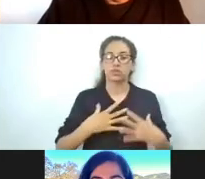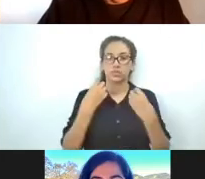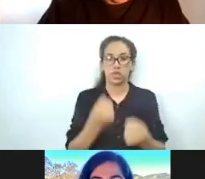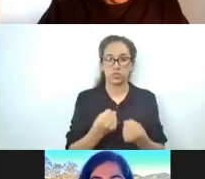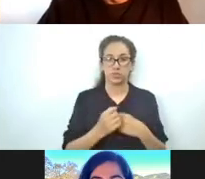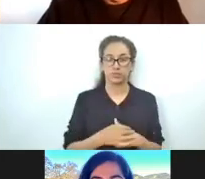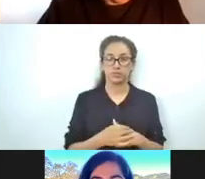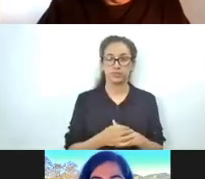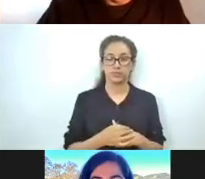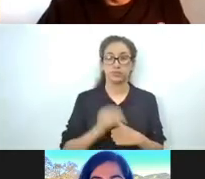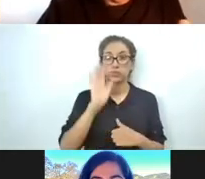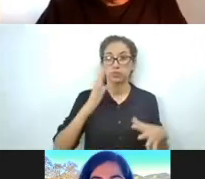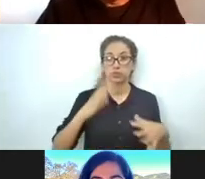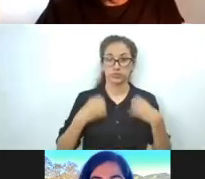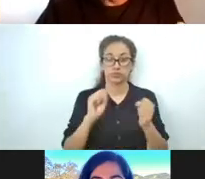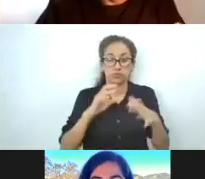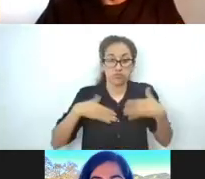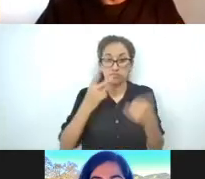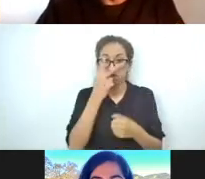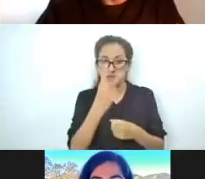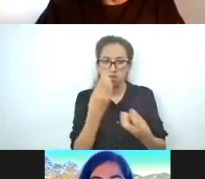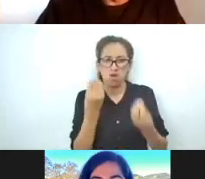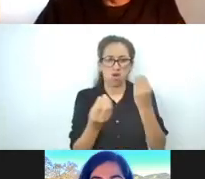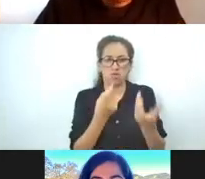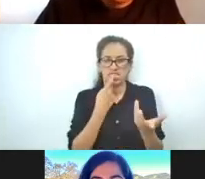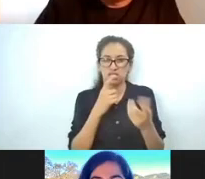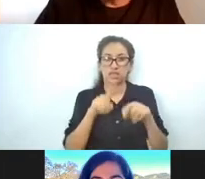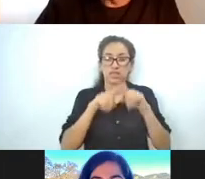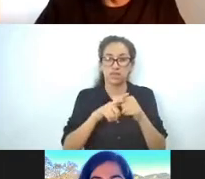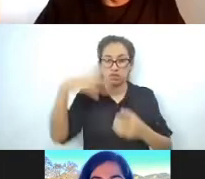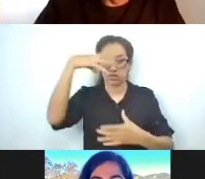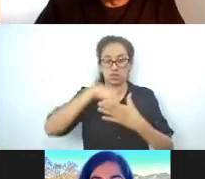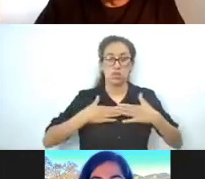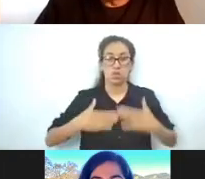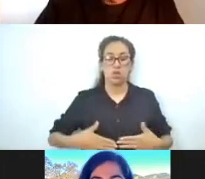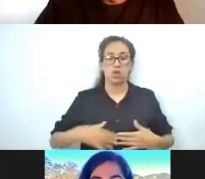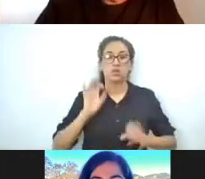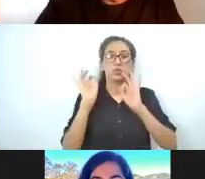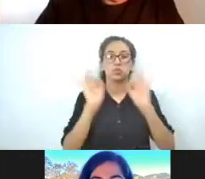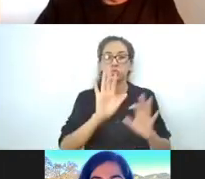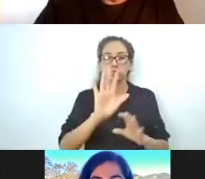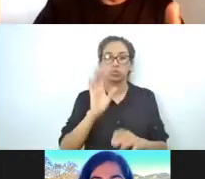salud se puede ver reflejado por alteraciones en nuestra sexualidad.